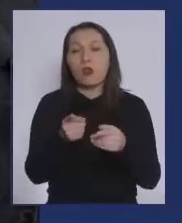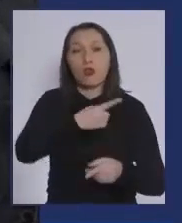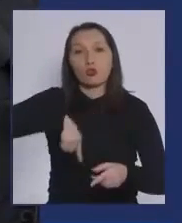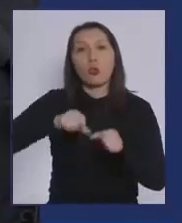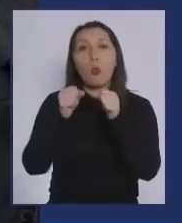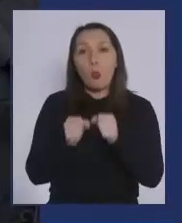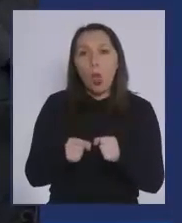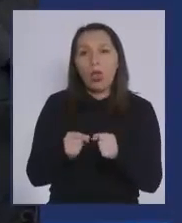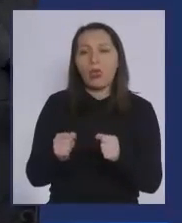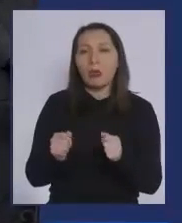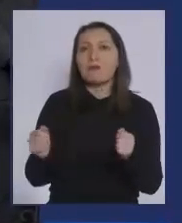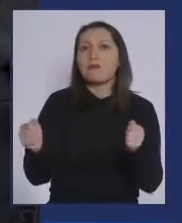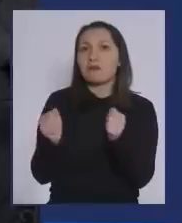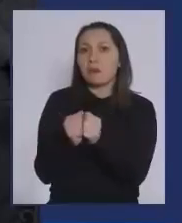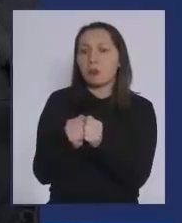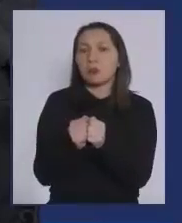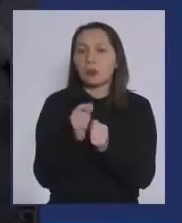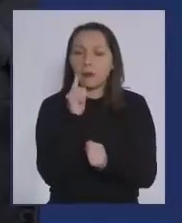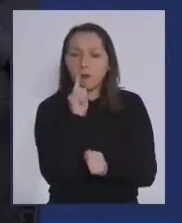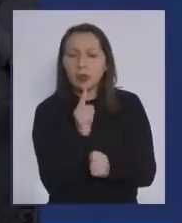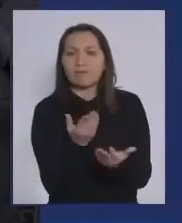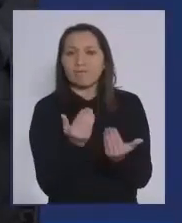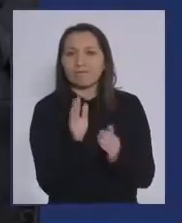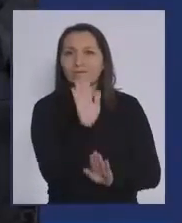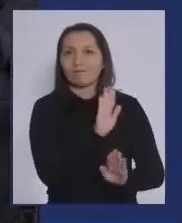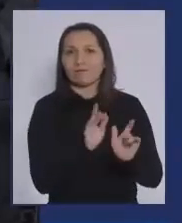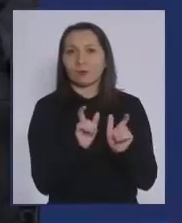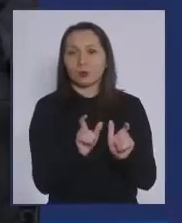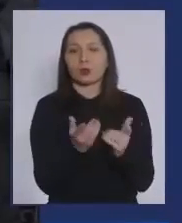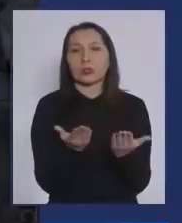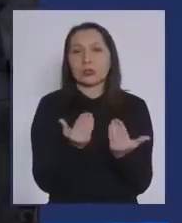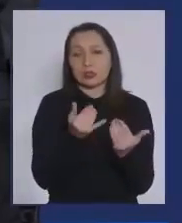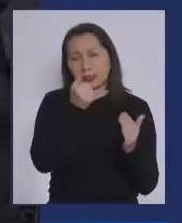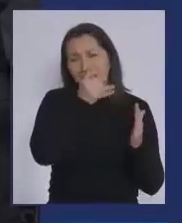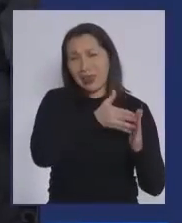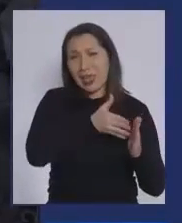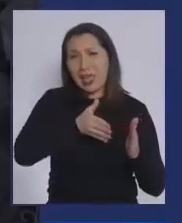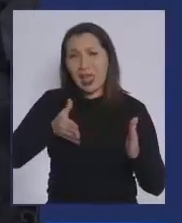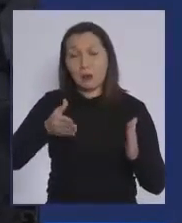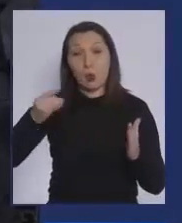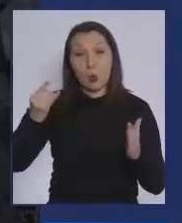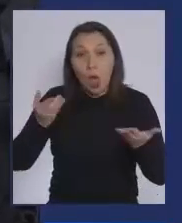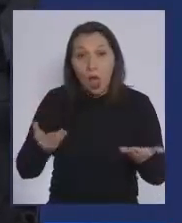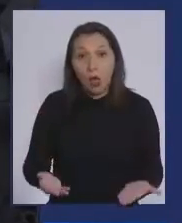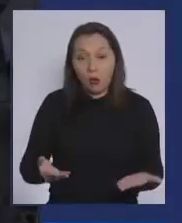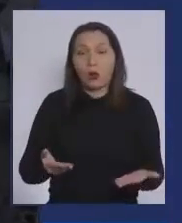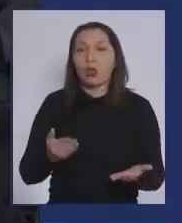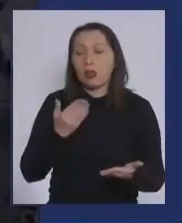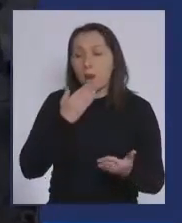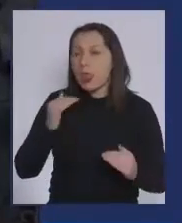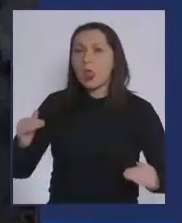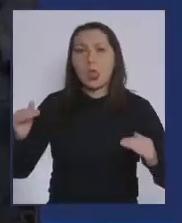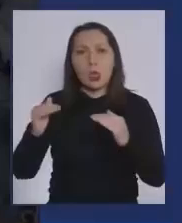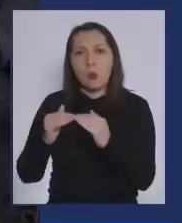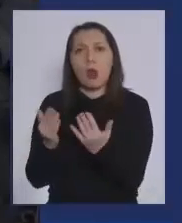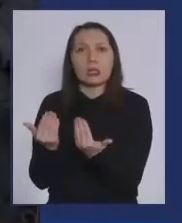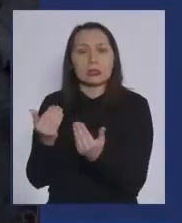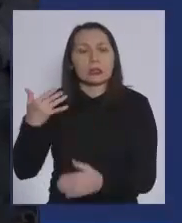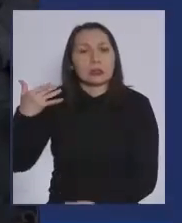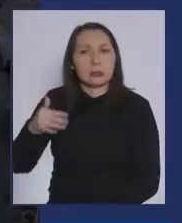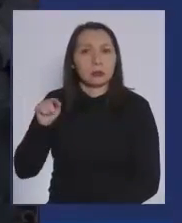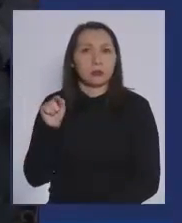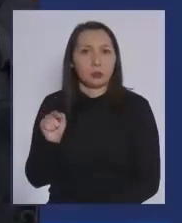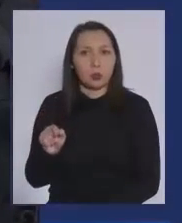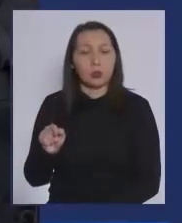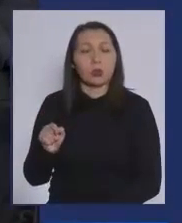poder compatibilizar la necesaria protección que requerimos durante estos tiempos de emergencia con la igualmente necesaria